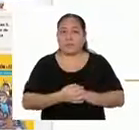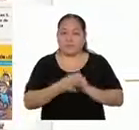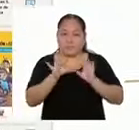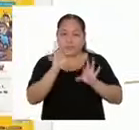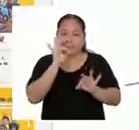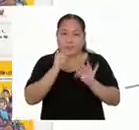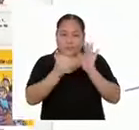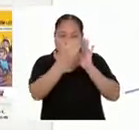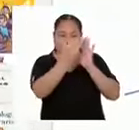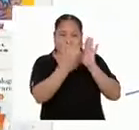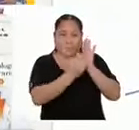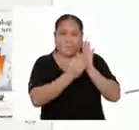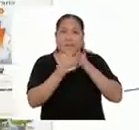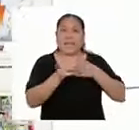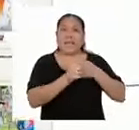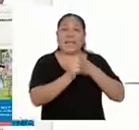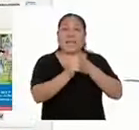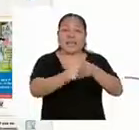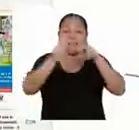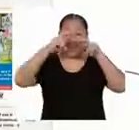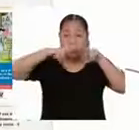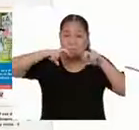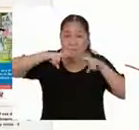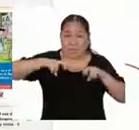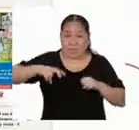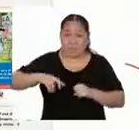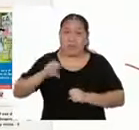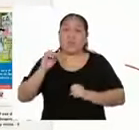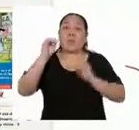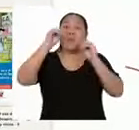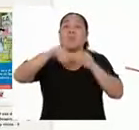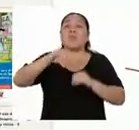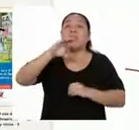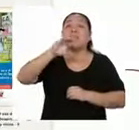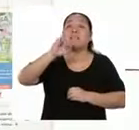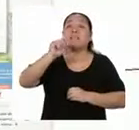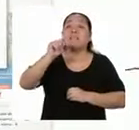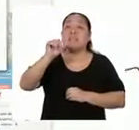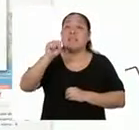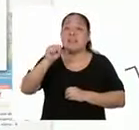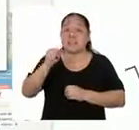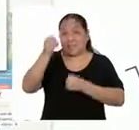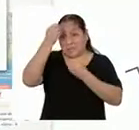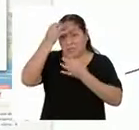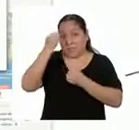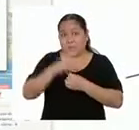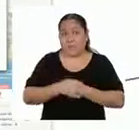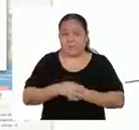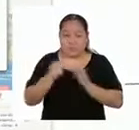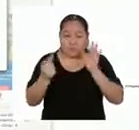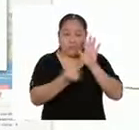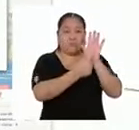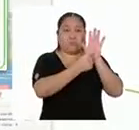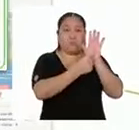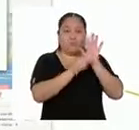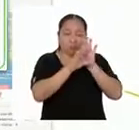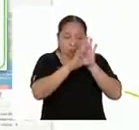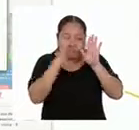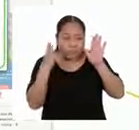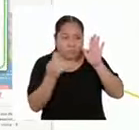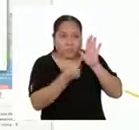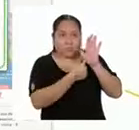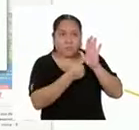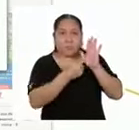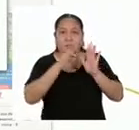Ahí encontrarás nuestra guía para la investigación y citado de fuentes. Y último, si haces clic en él, aparecerá